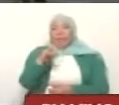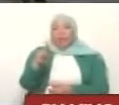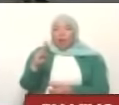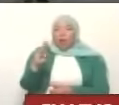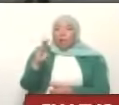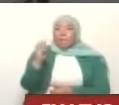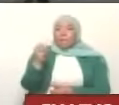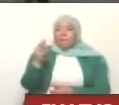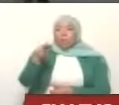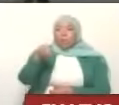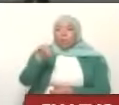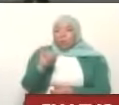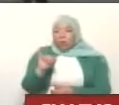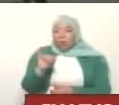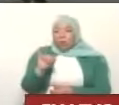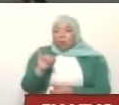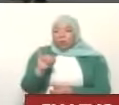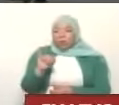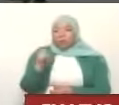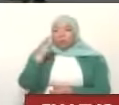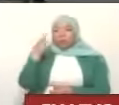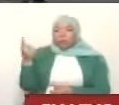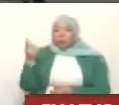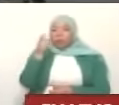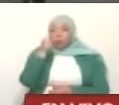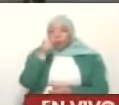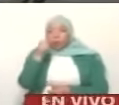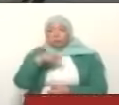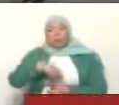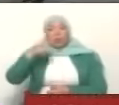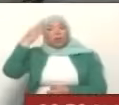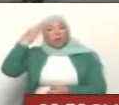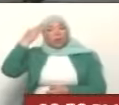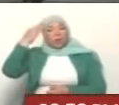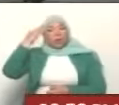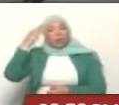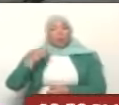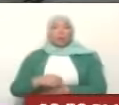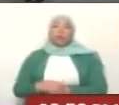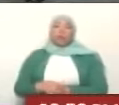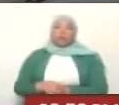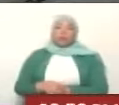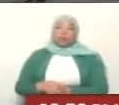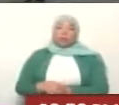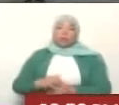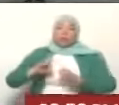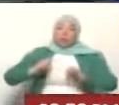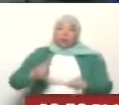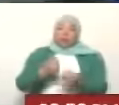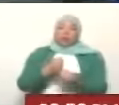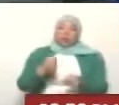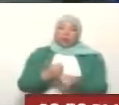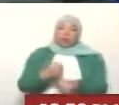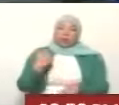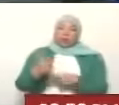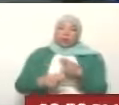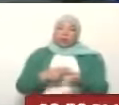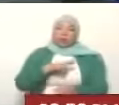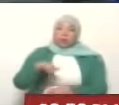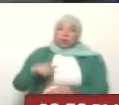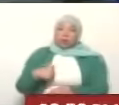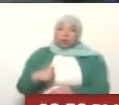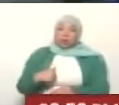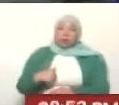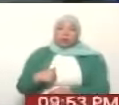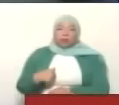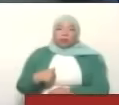Bonnie Cepeda, se fue muy emocionado, quedó impactado porque él dice que nunca se había tomado una iniciativa así. Que el pueblo se